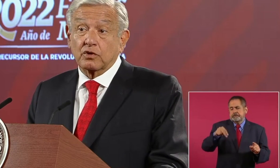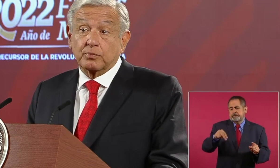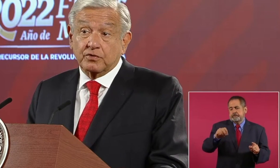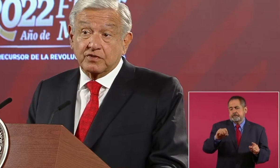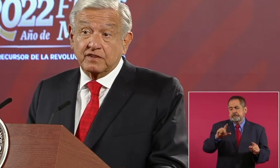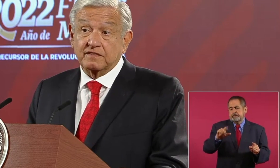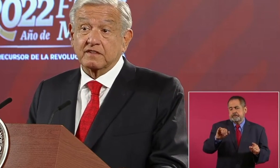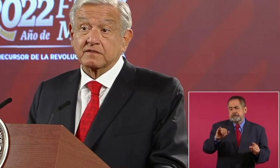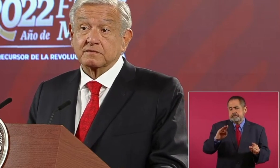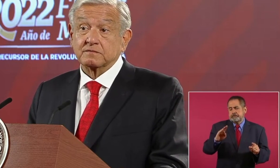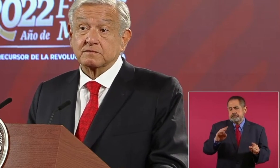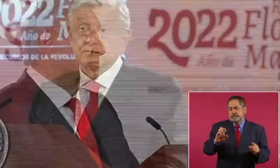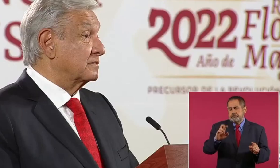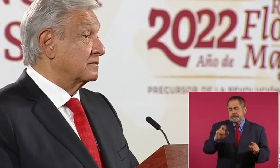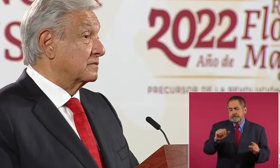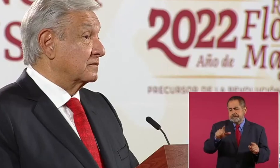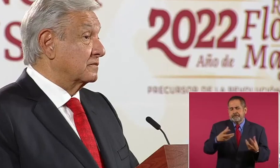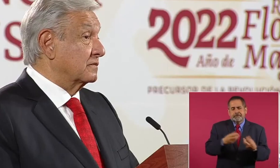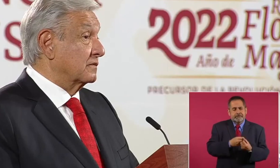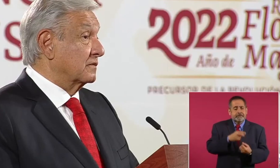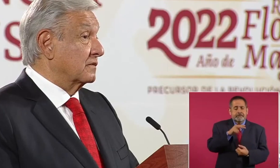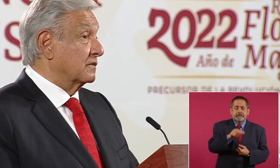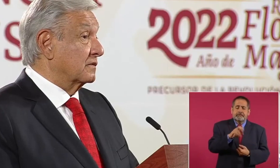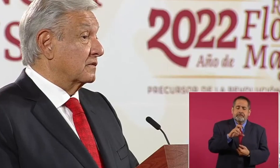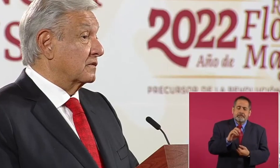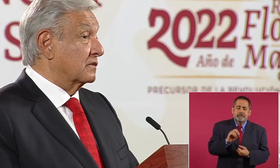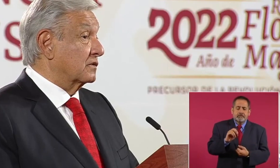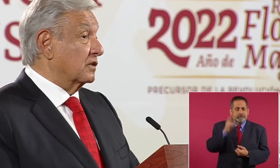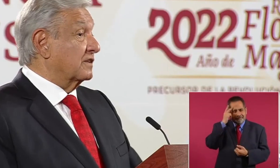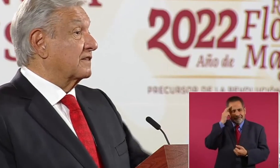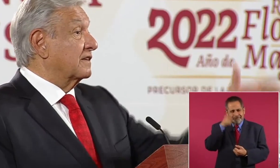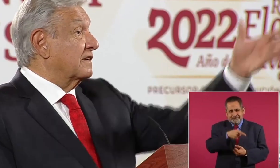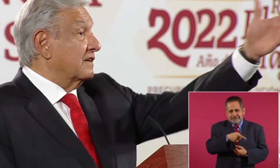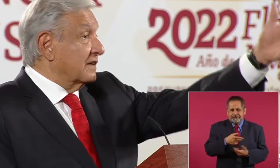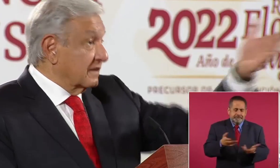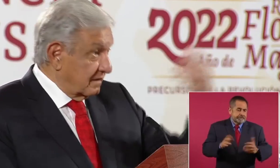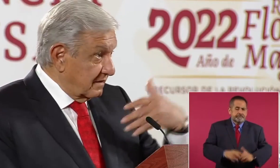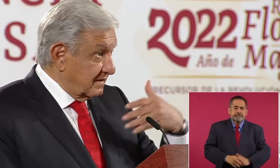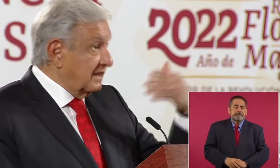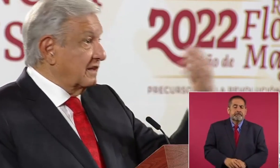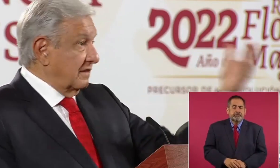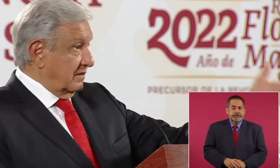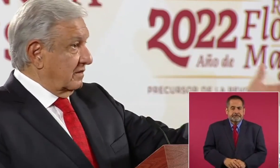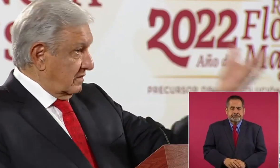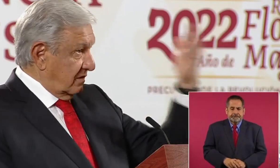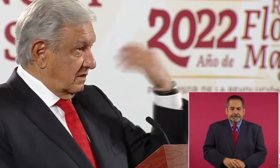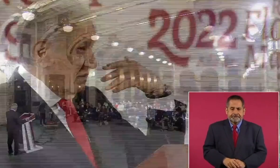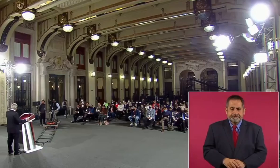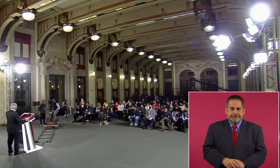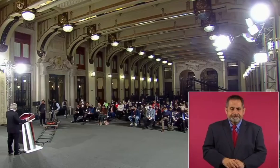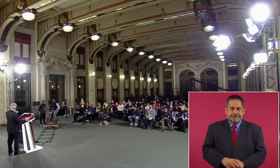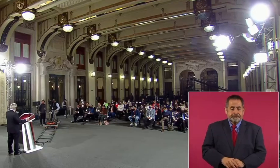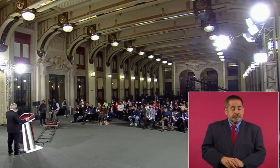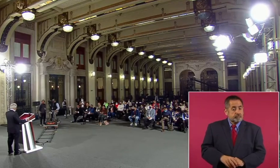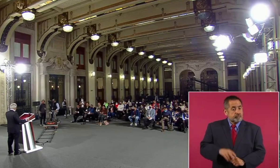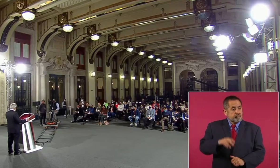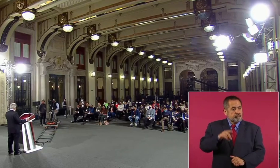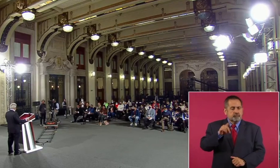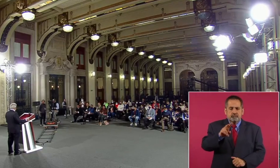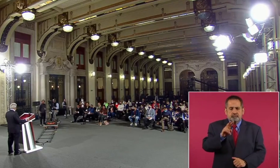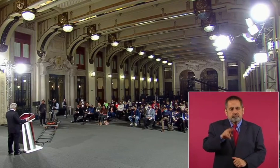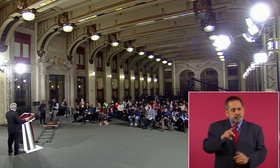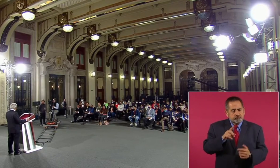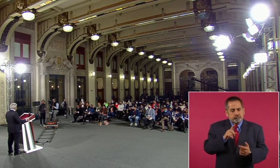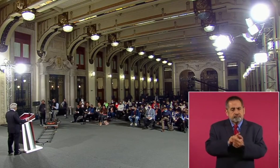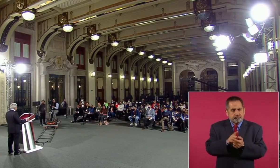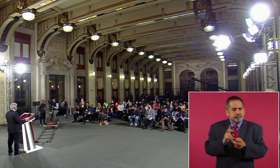en la lengua de señas, pero eso es lo que la hace rica, no la hace difícil, sino lo hace rica porque mientras más vocabulario tengamos en